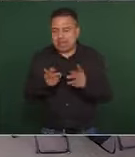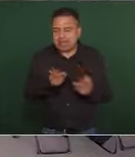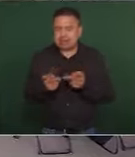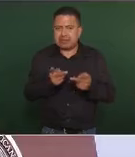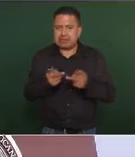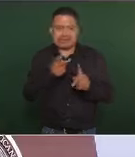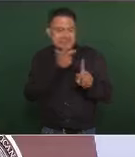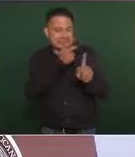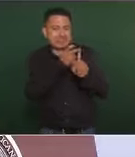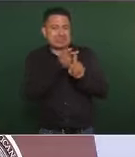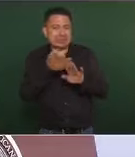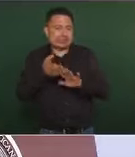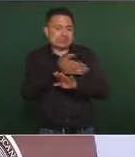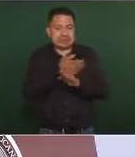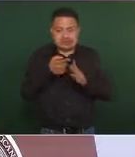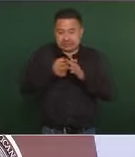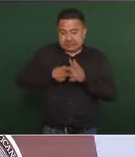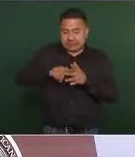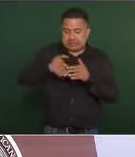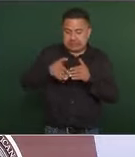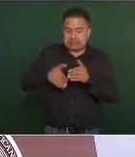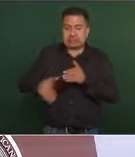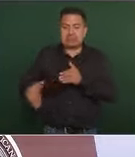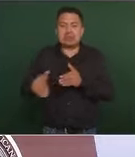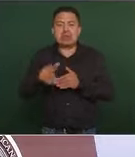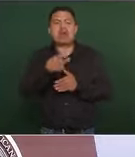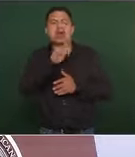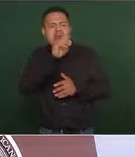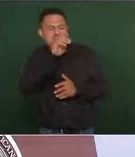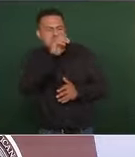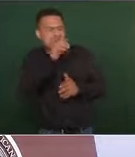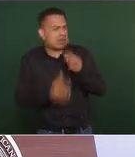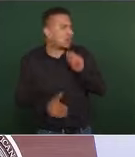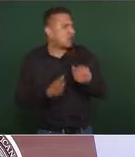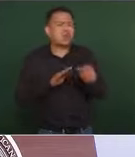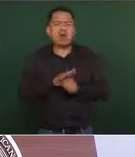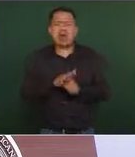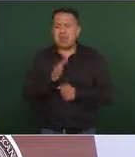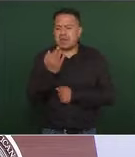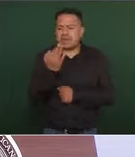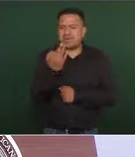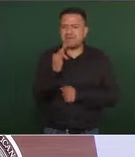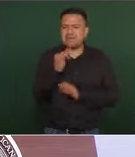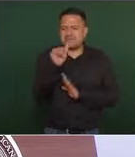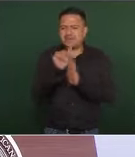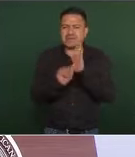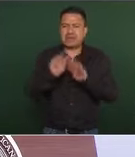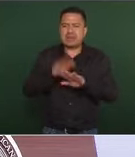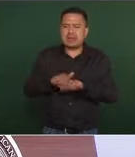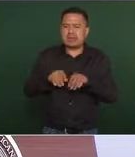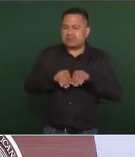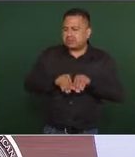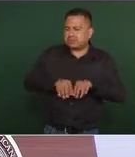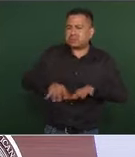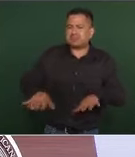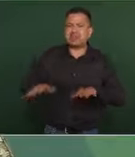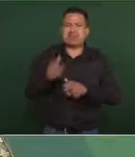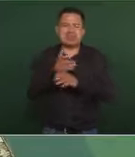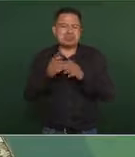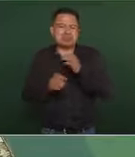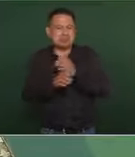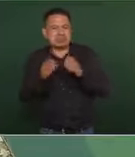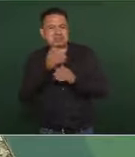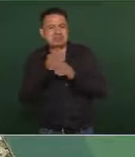planteó desde el inicio de esto, terminar en febrero la distribución de los enseres,